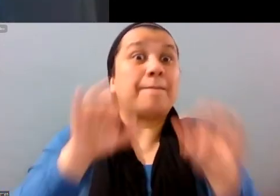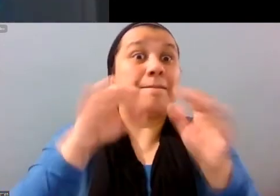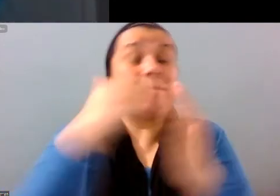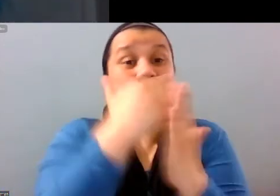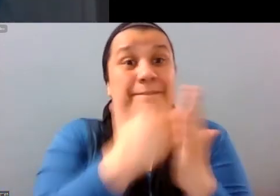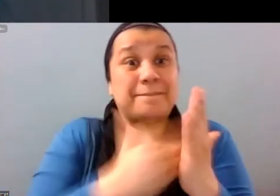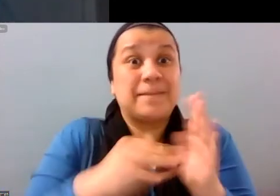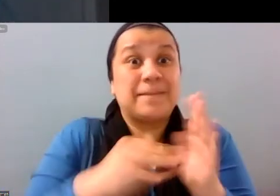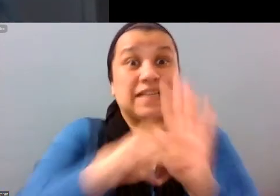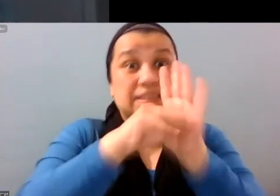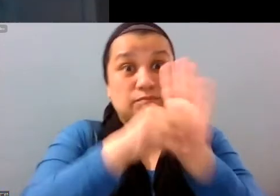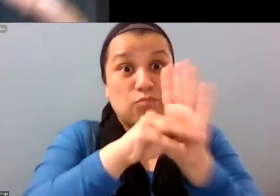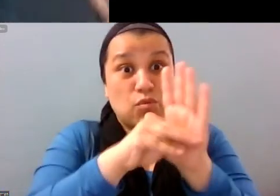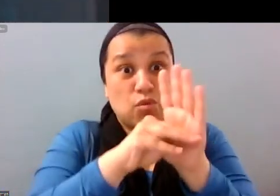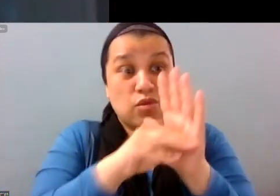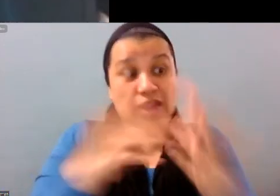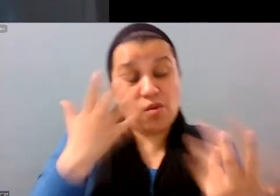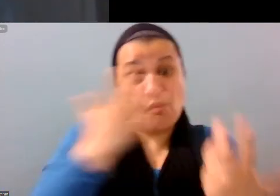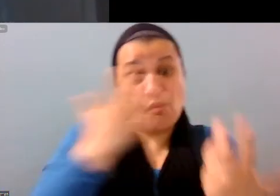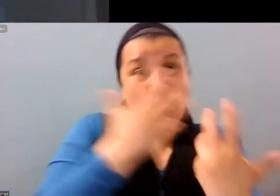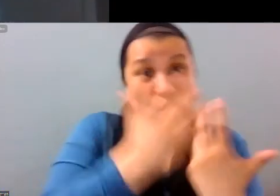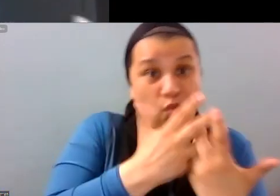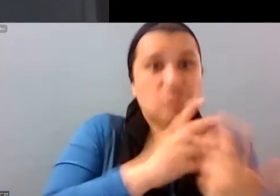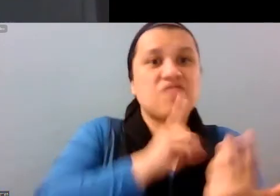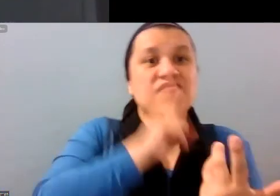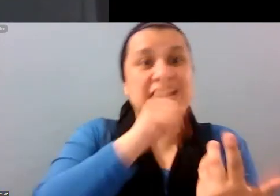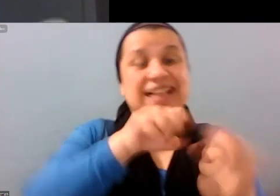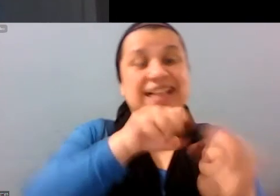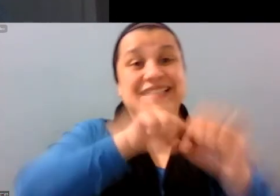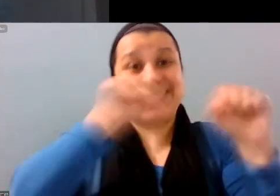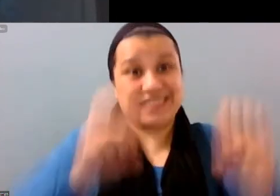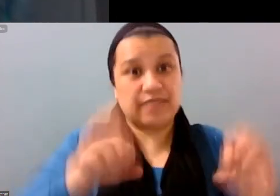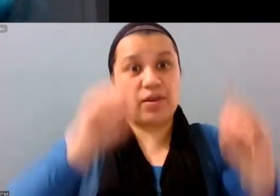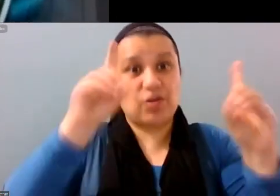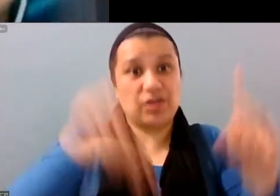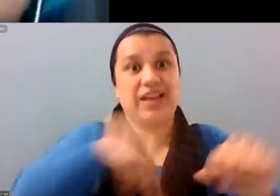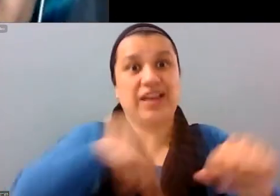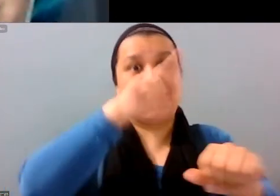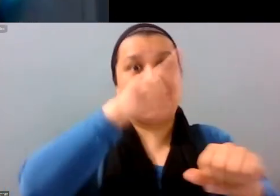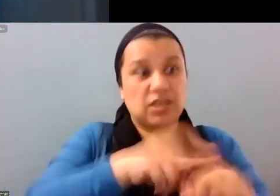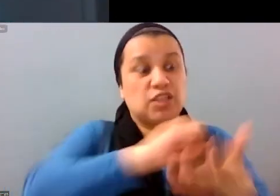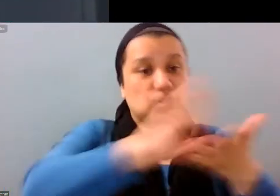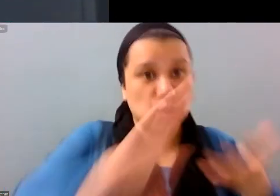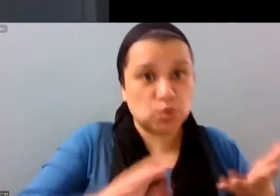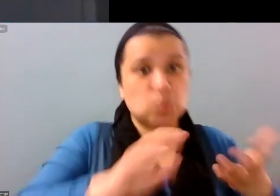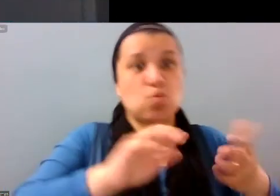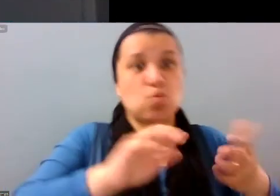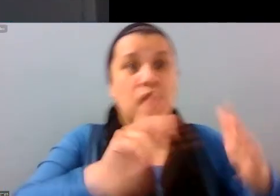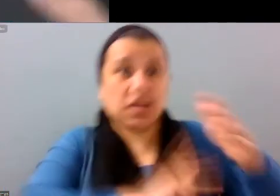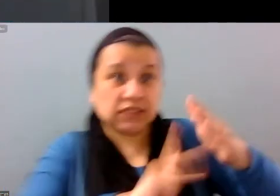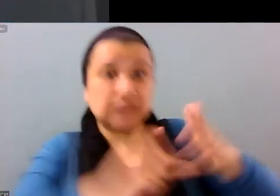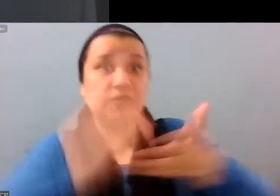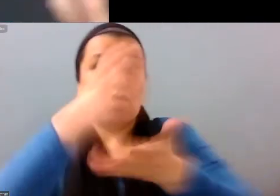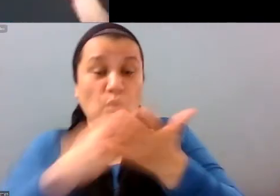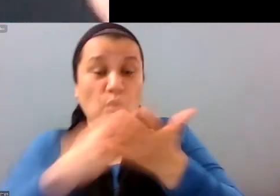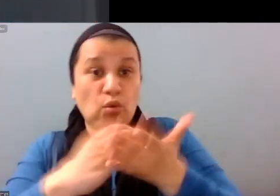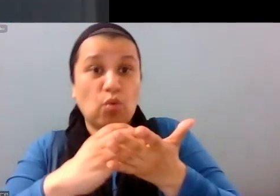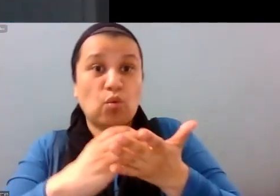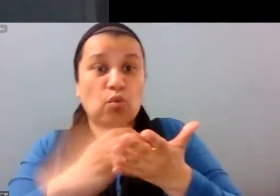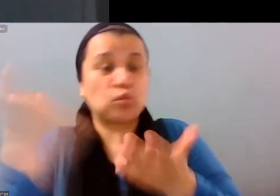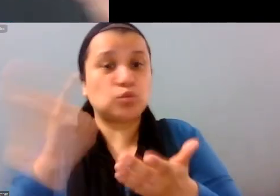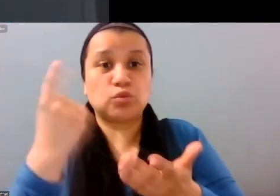ajustado a la realidad del sistema educativo nacional de las escuelas preescolares colegios no necesariamente lo que nos